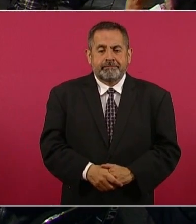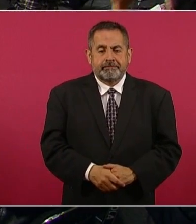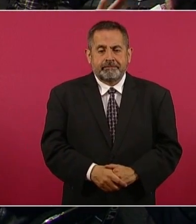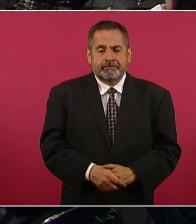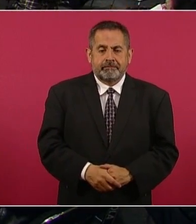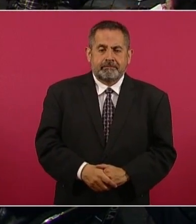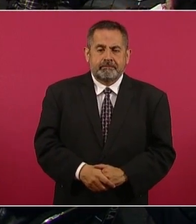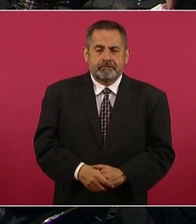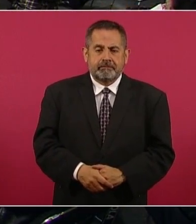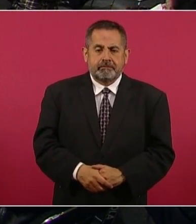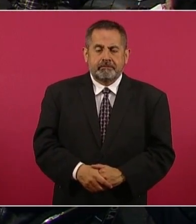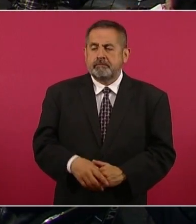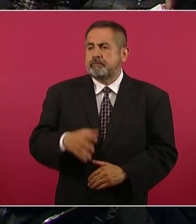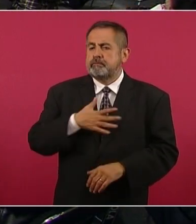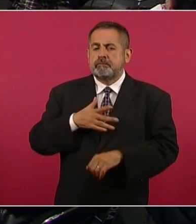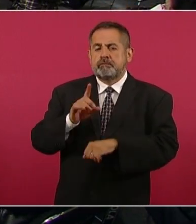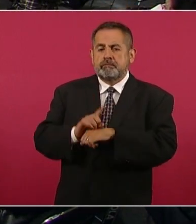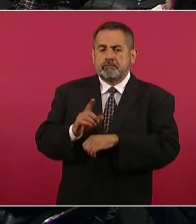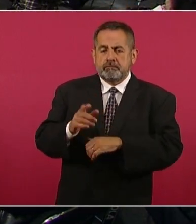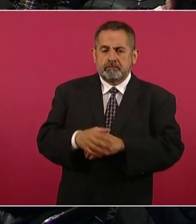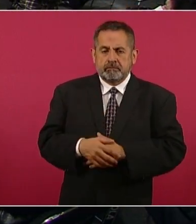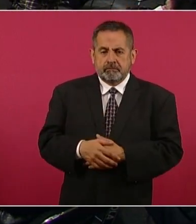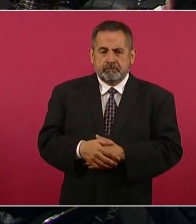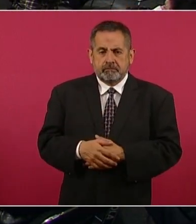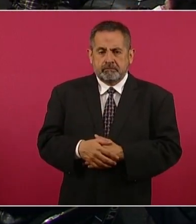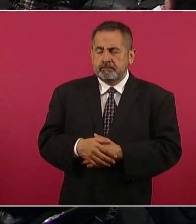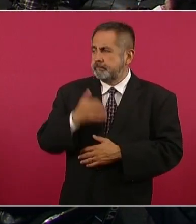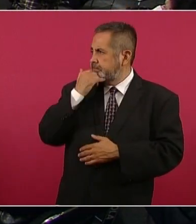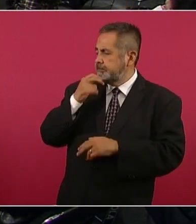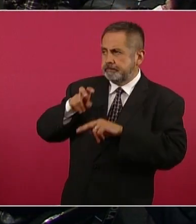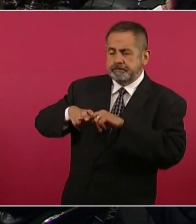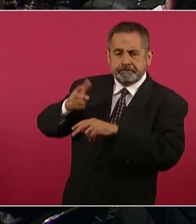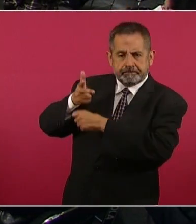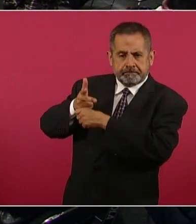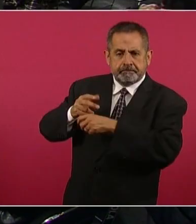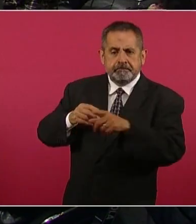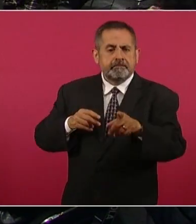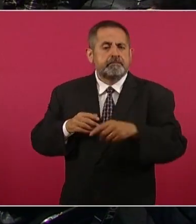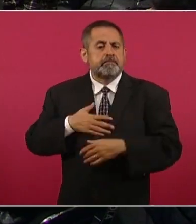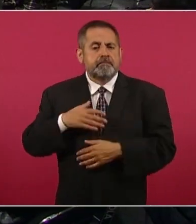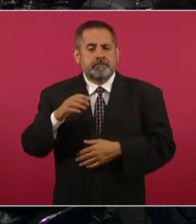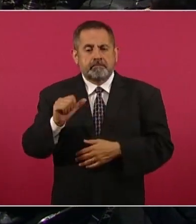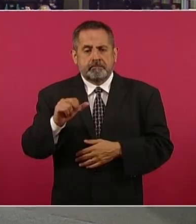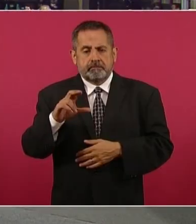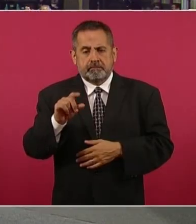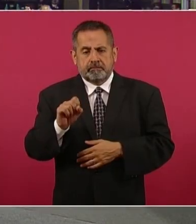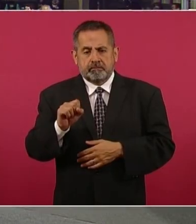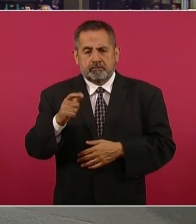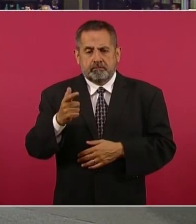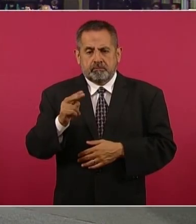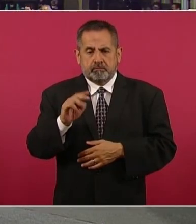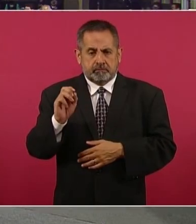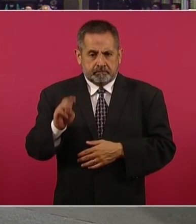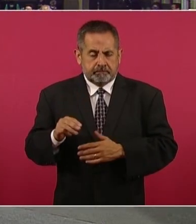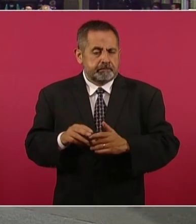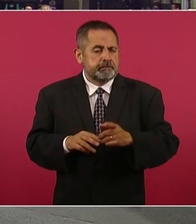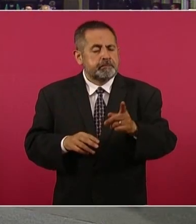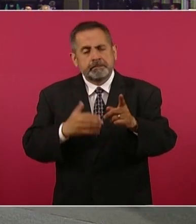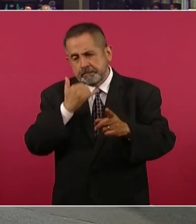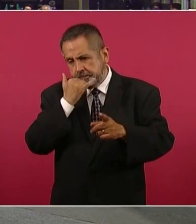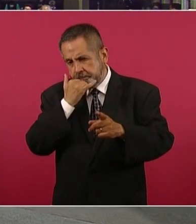Hallazgo. Buen día. Bueno, no me levanto porque están las cámaras atrás. Carlos Guzmán de Van Noticias, Veracruz. Nada más para